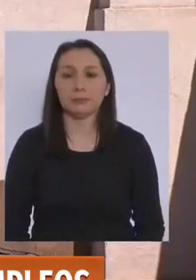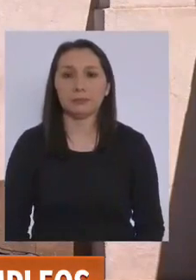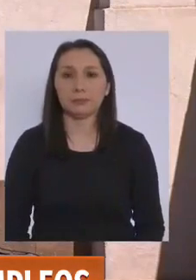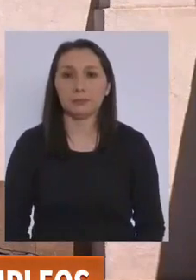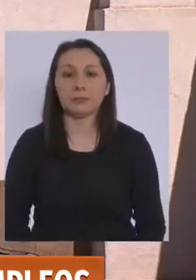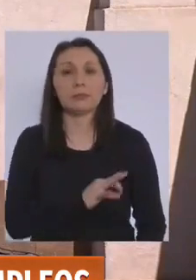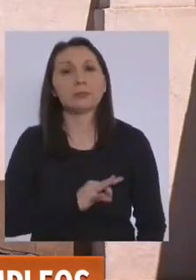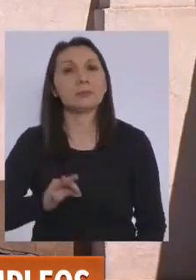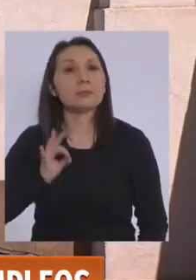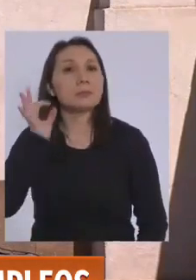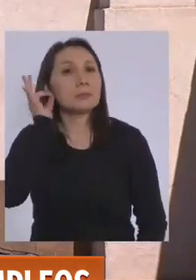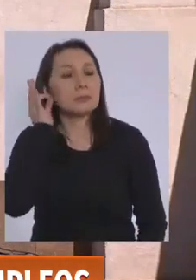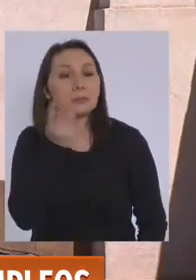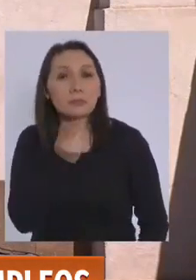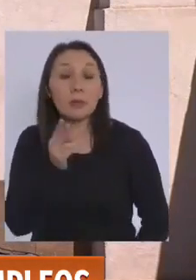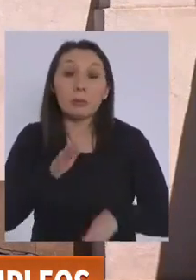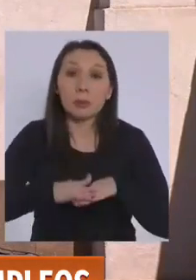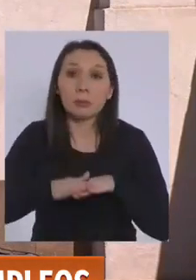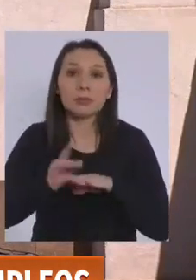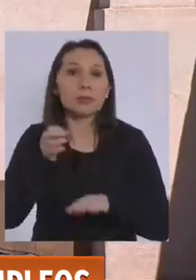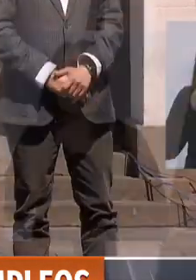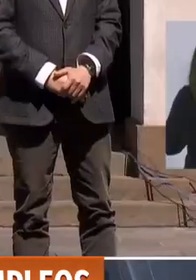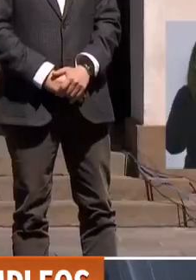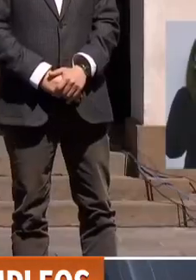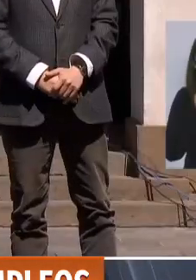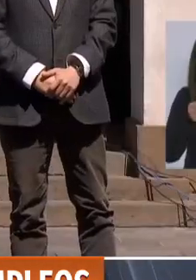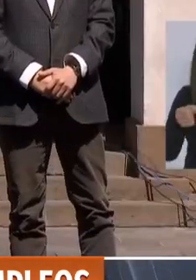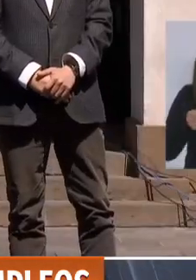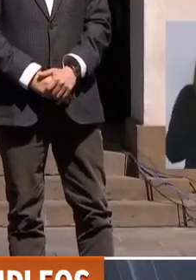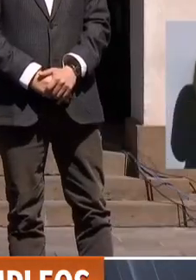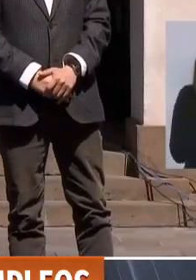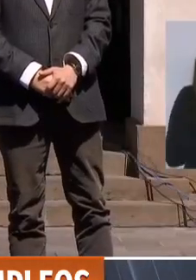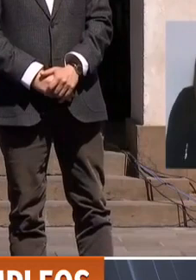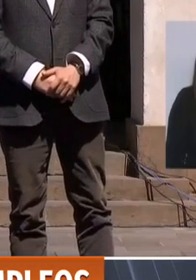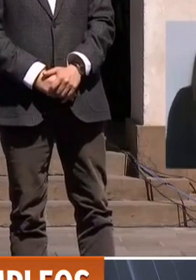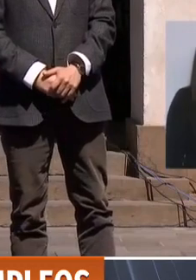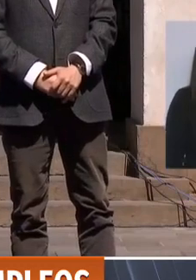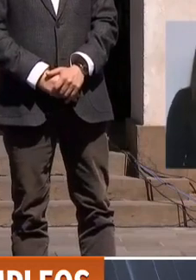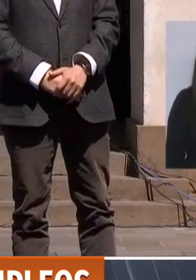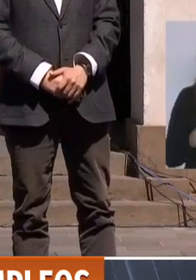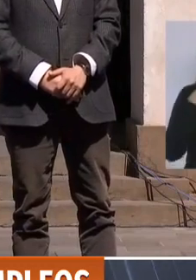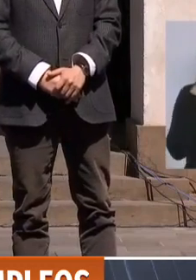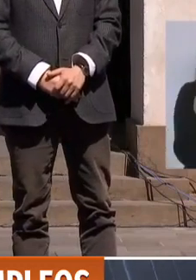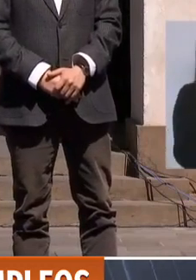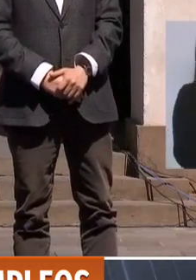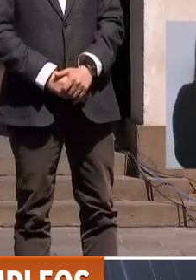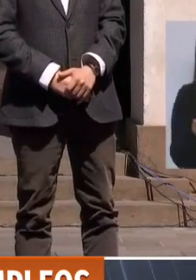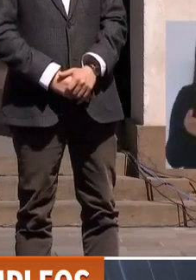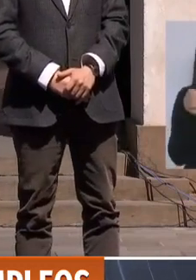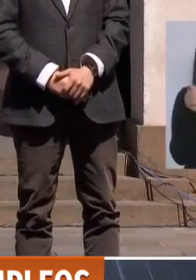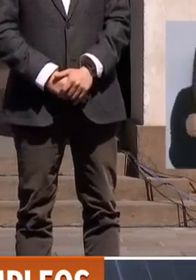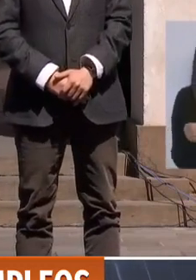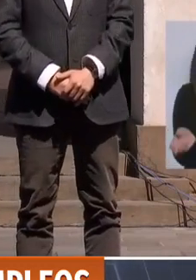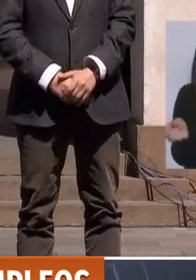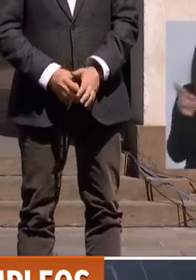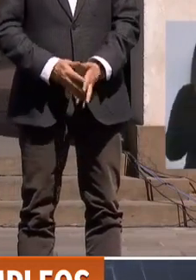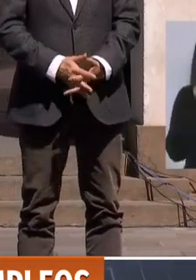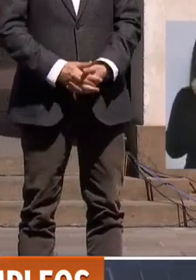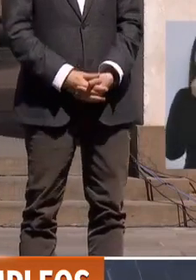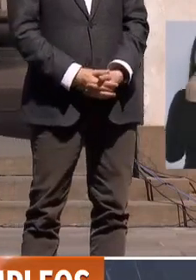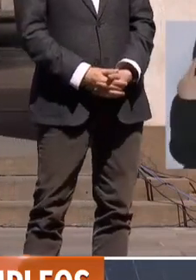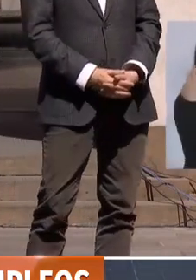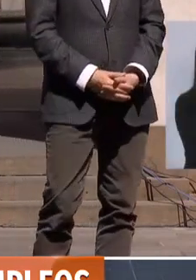Bueno, escuchábamos a los ministros de Hacienda y del Trabajo haciendo esta bajada de lo que son estos anuncios